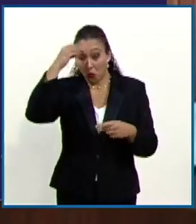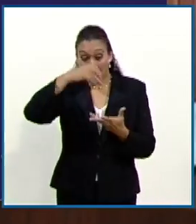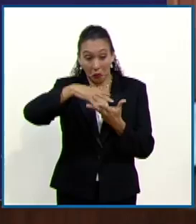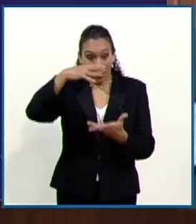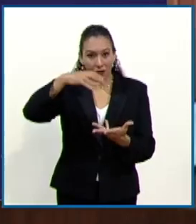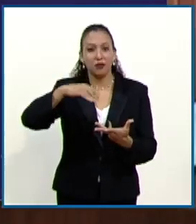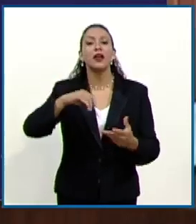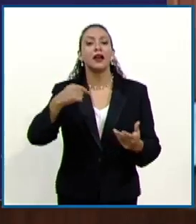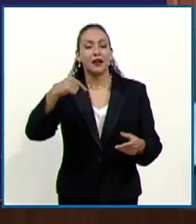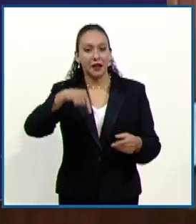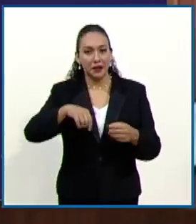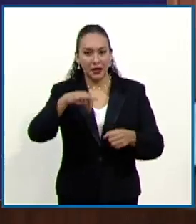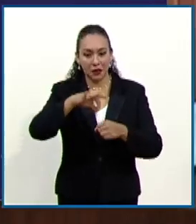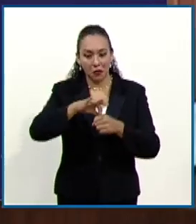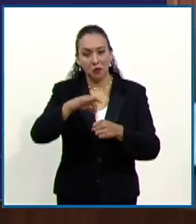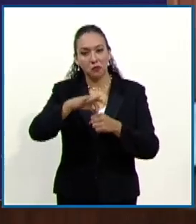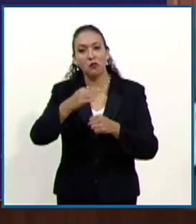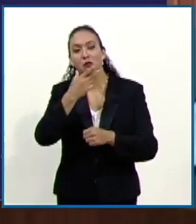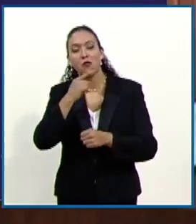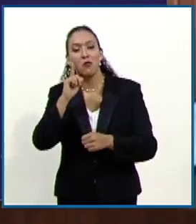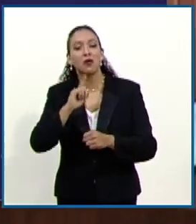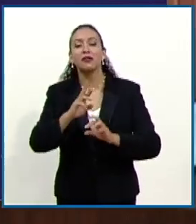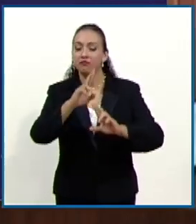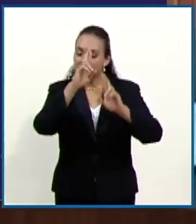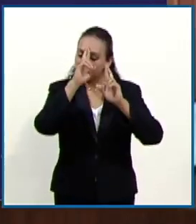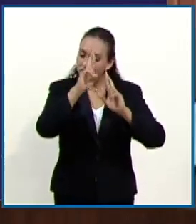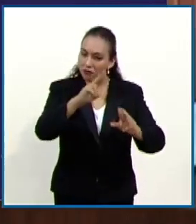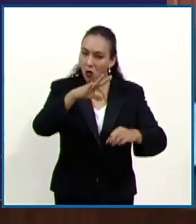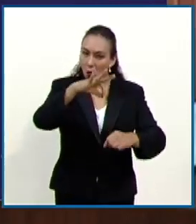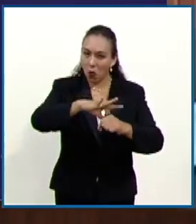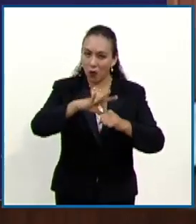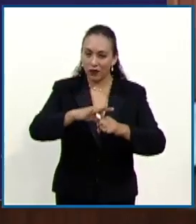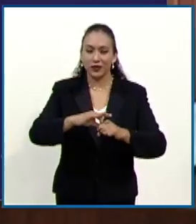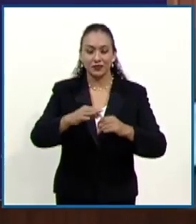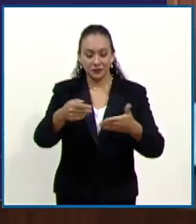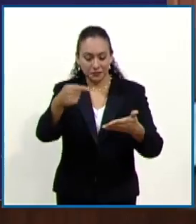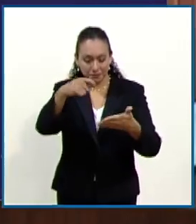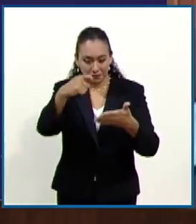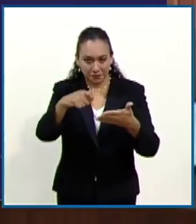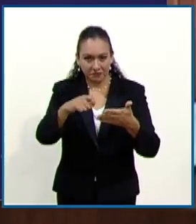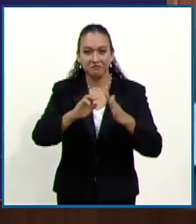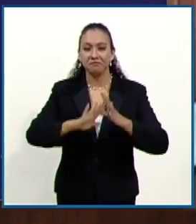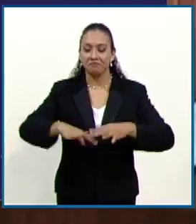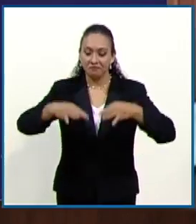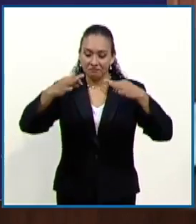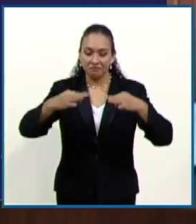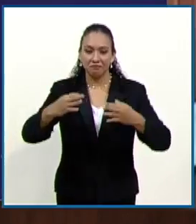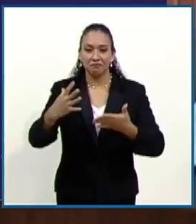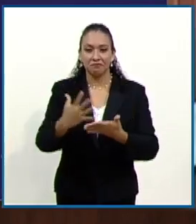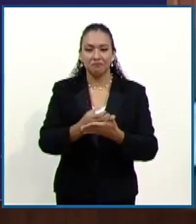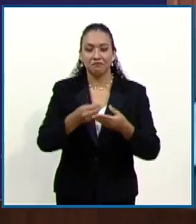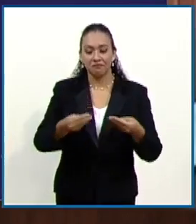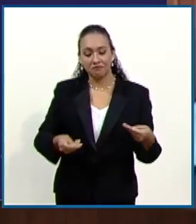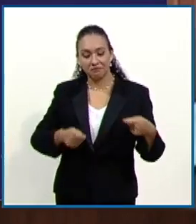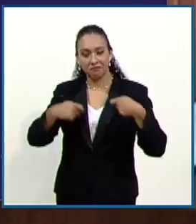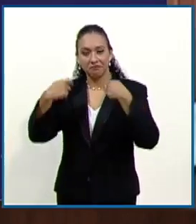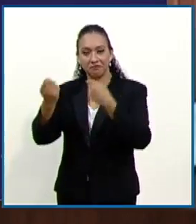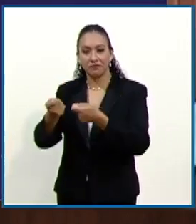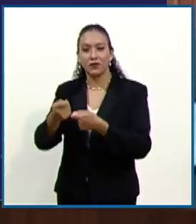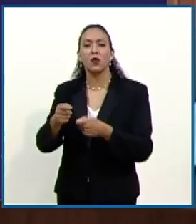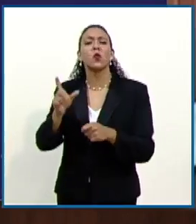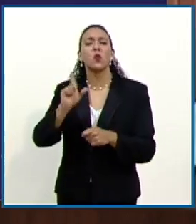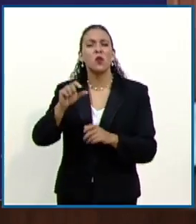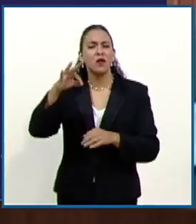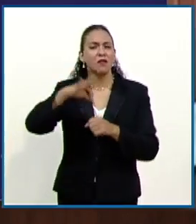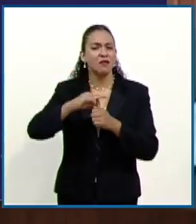electorales y garantizar el respeto a la decisión tomada en las urnas el pasado 2 de